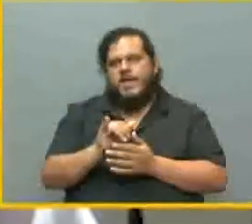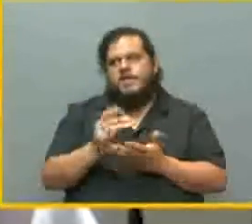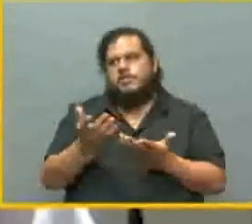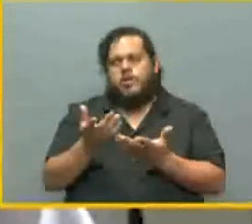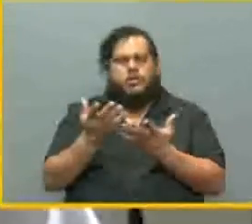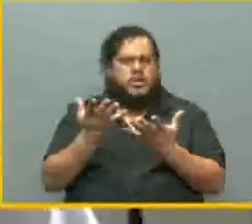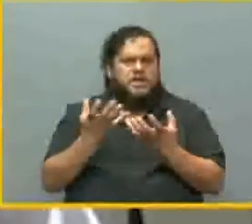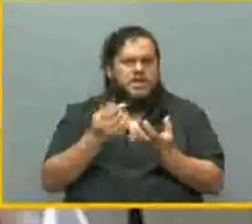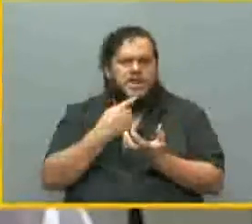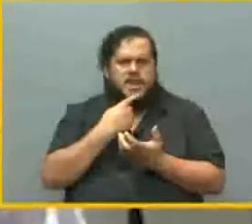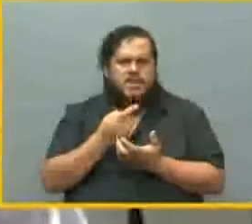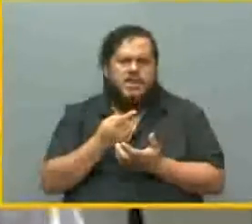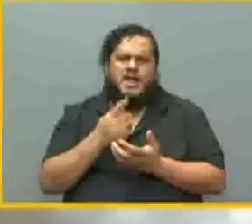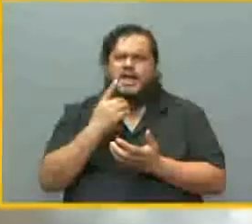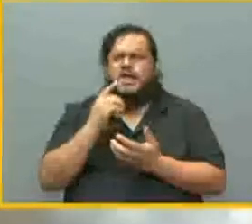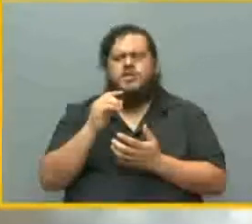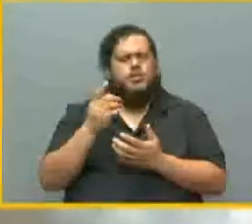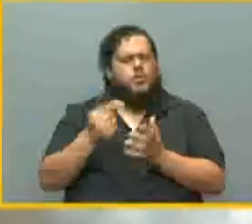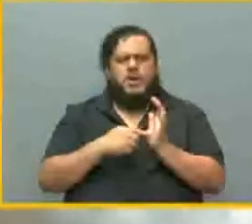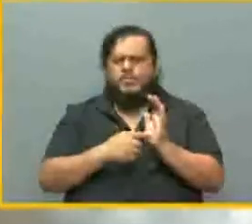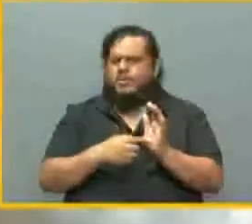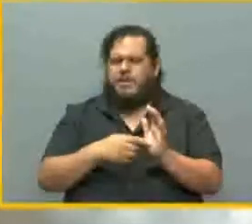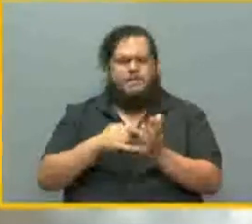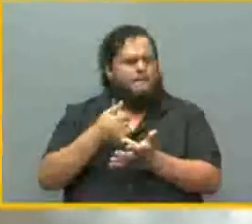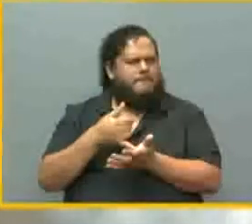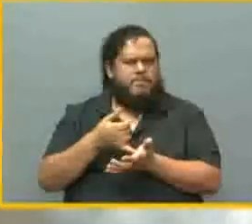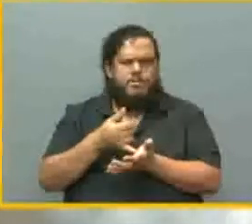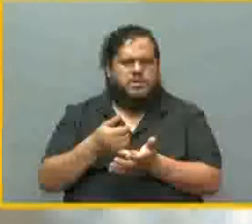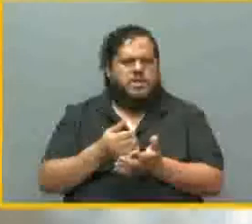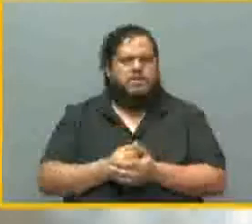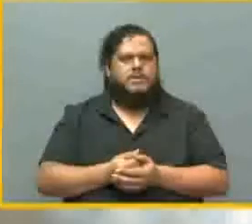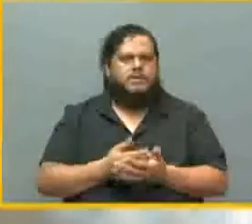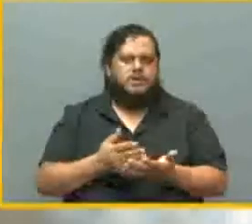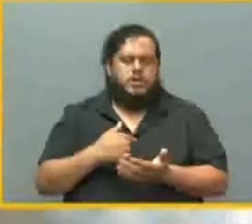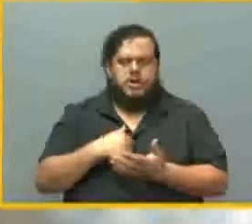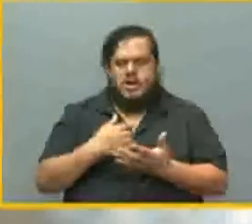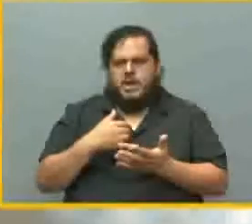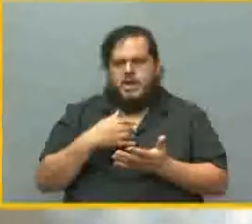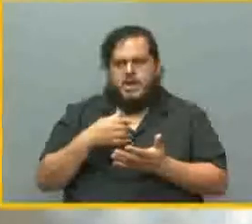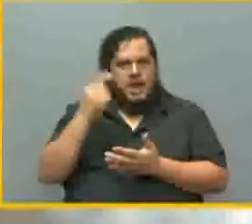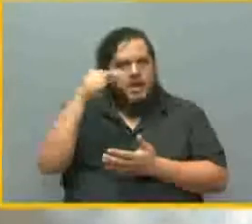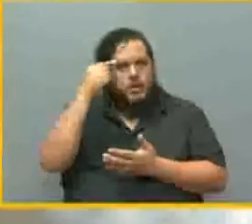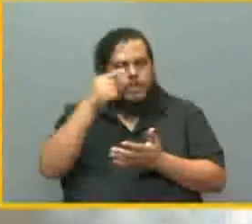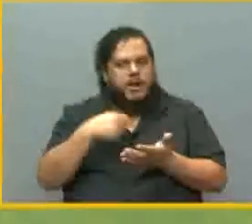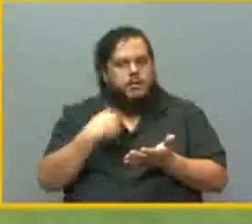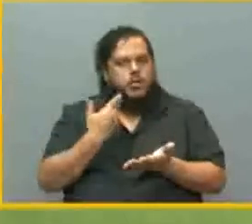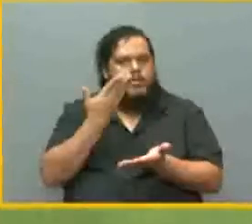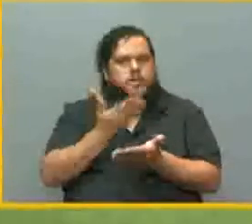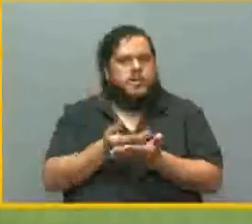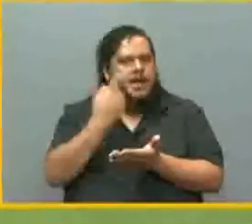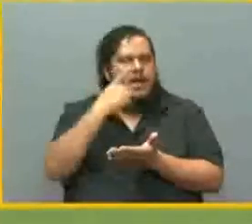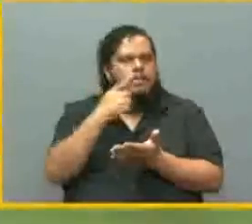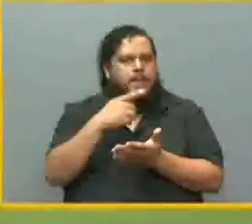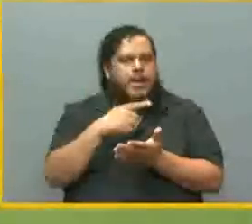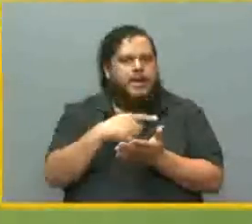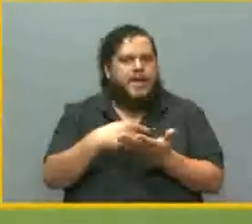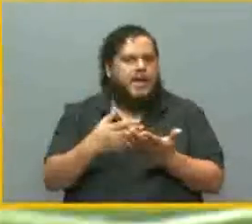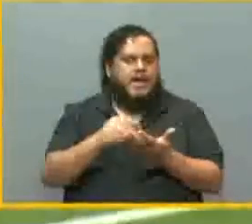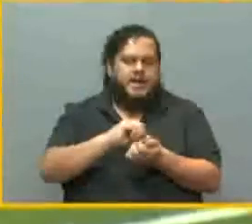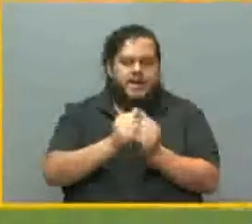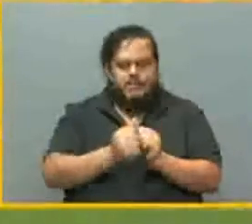quiere mantener yo creo que es una tesis muy dentro del partido acción ciudadana la fracción del gobierno presentó un proyecto para legalizar la marihuana recreativa